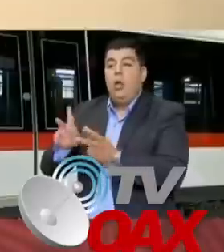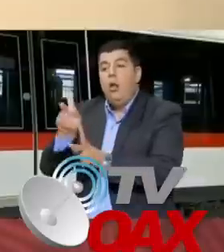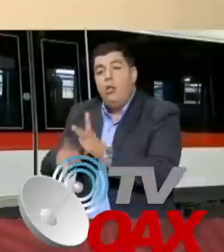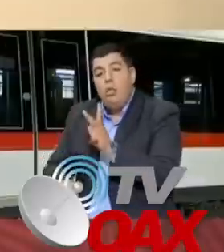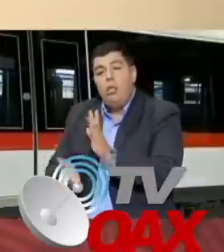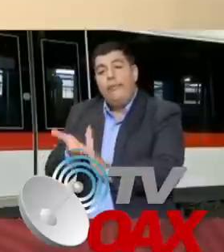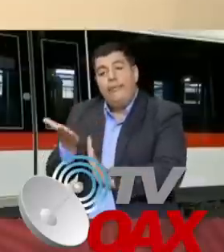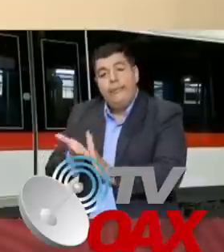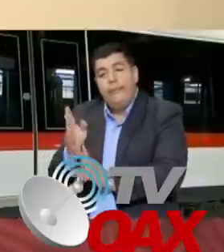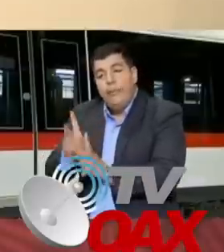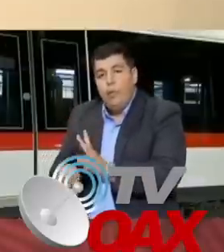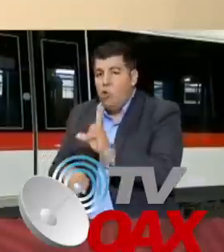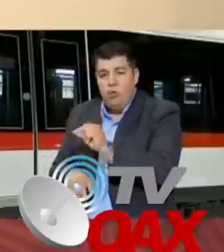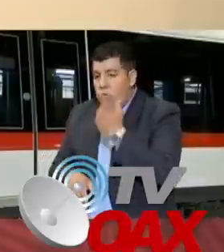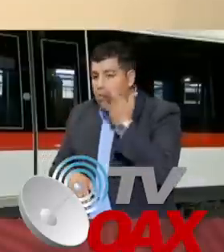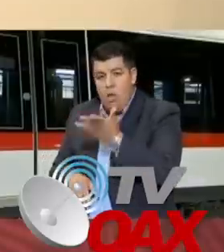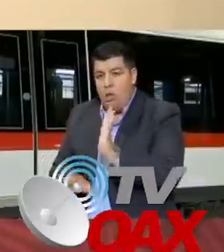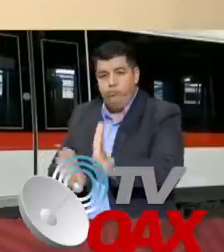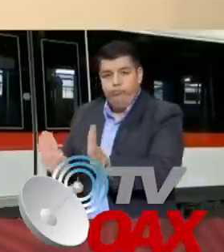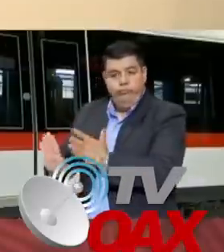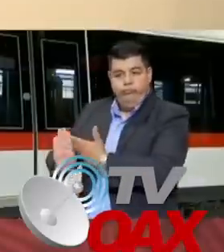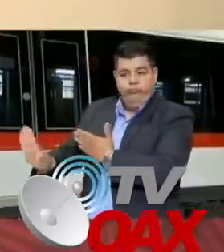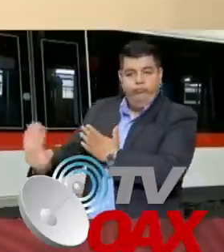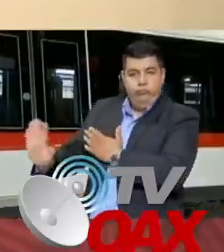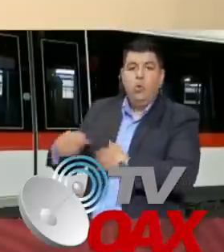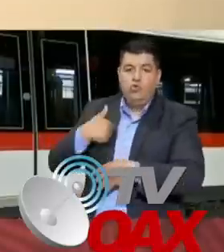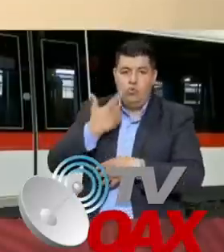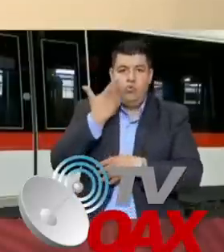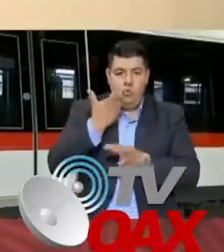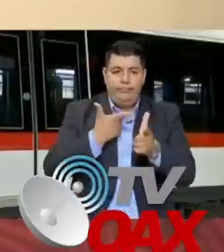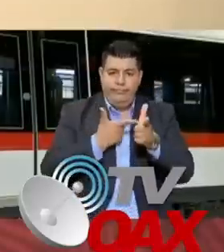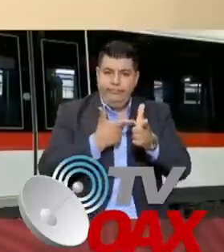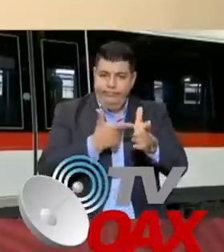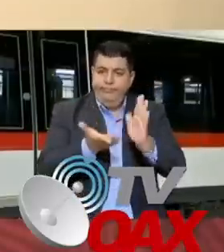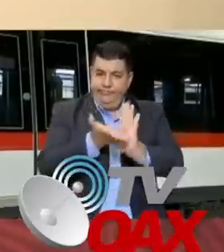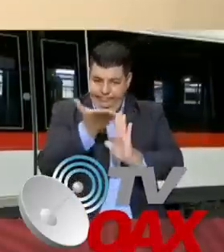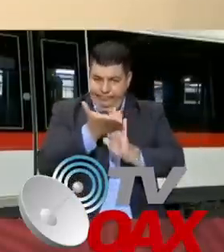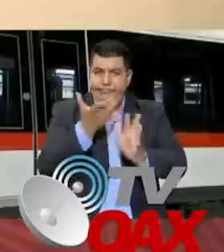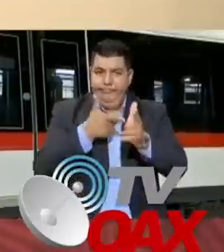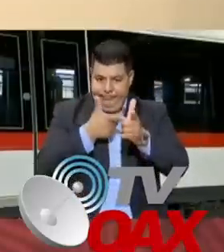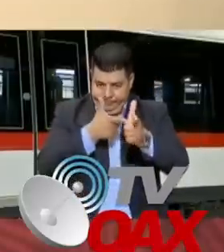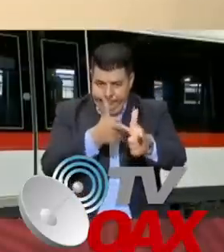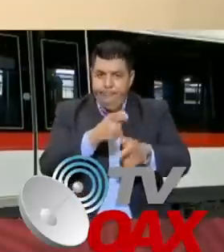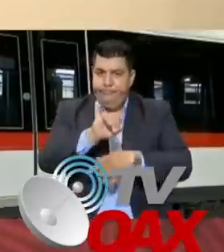proceso, que no nos pase lo que